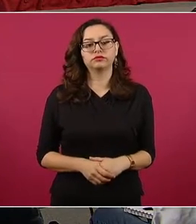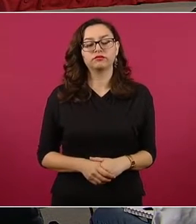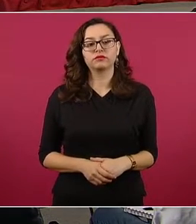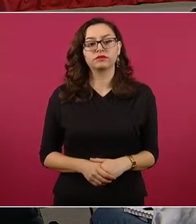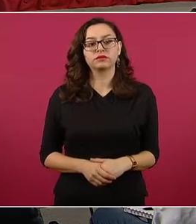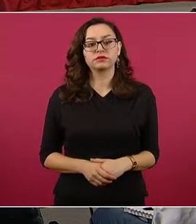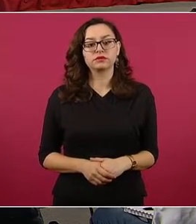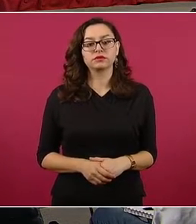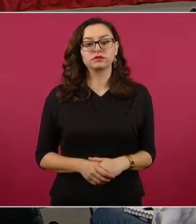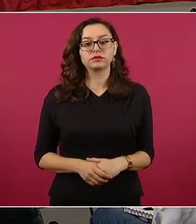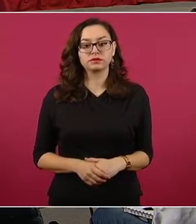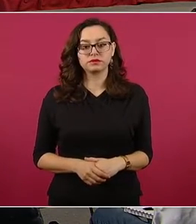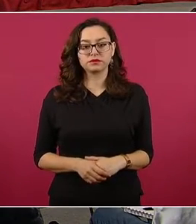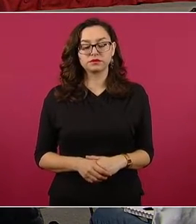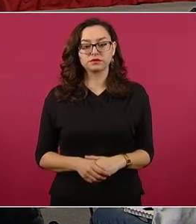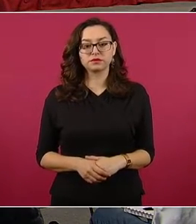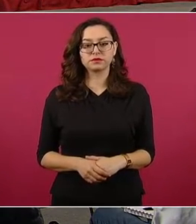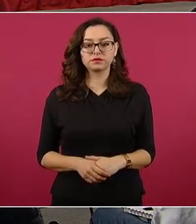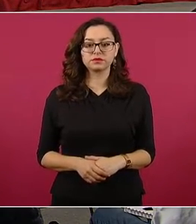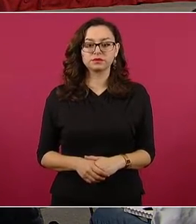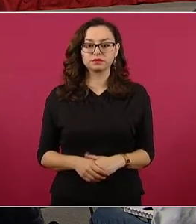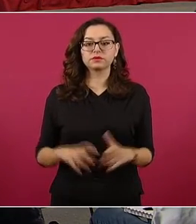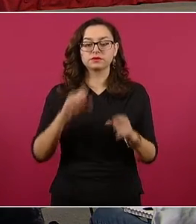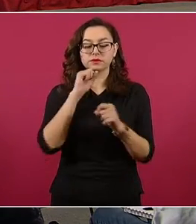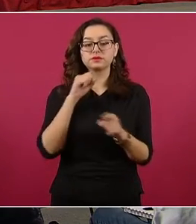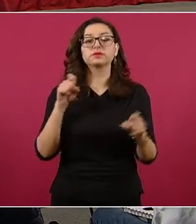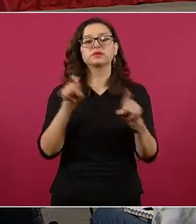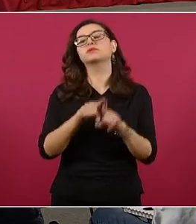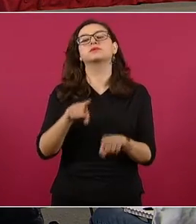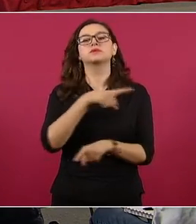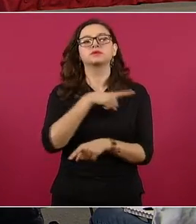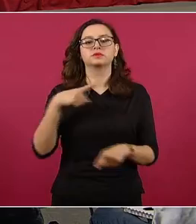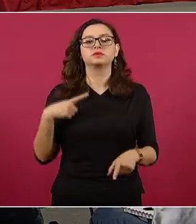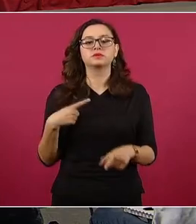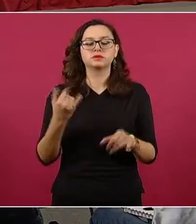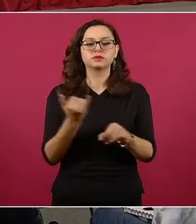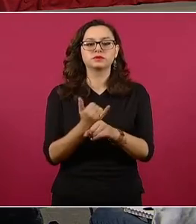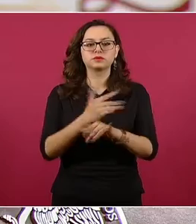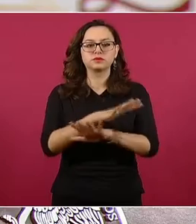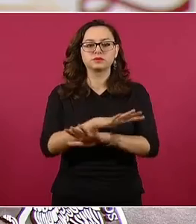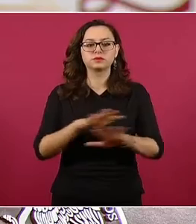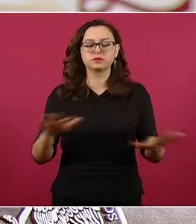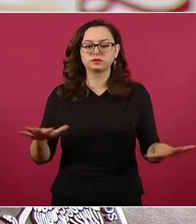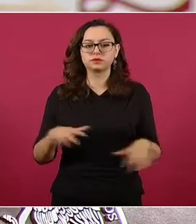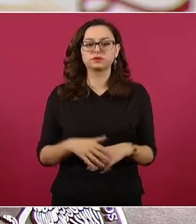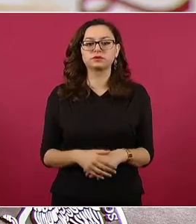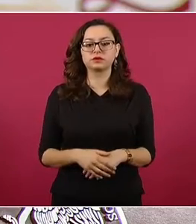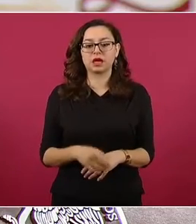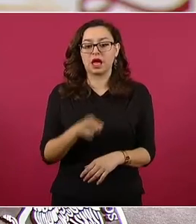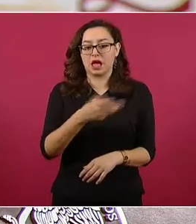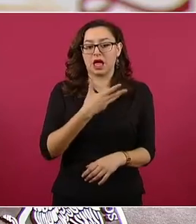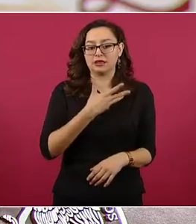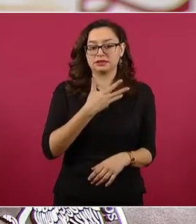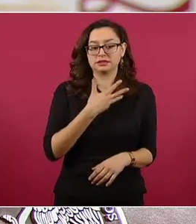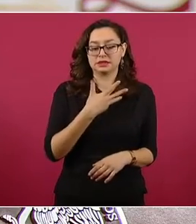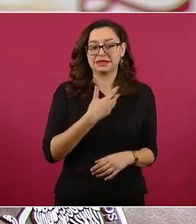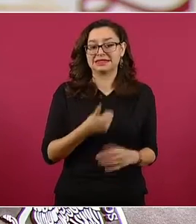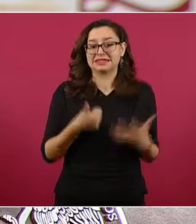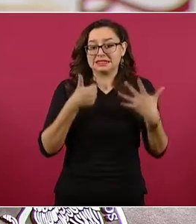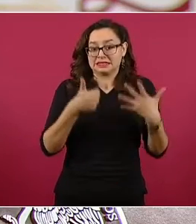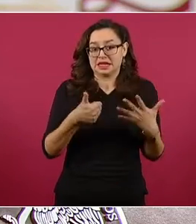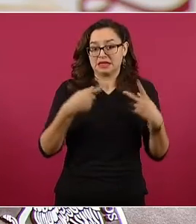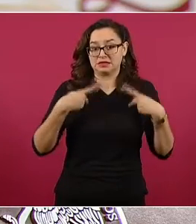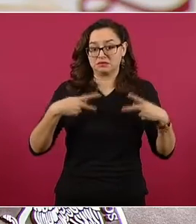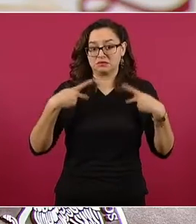del personal les informo que el día de ayer tenemos en el área 6 buzos de fuerzas especiales